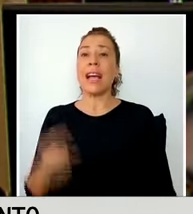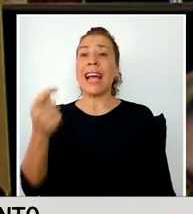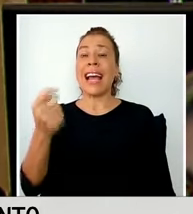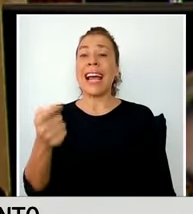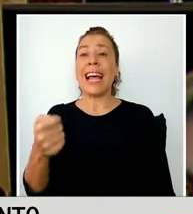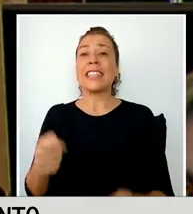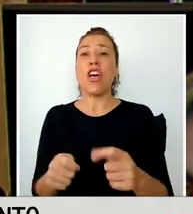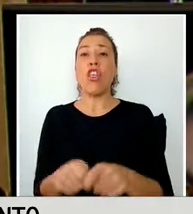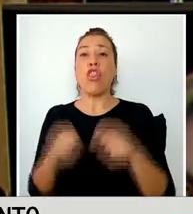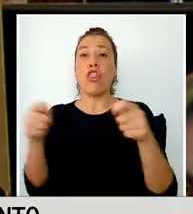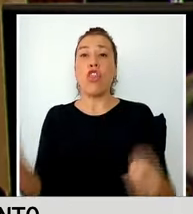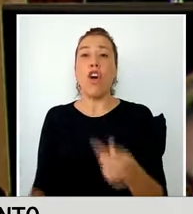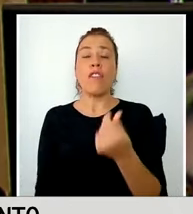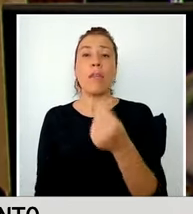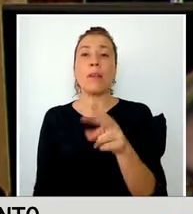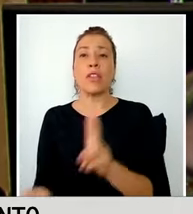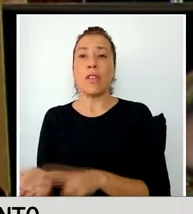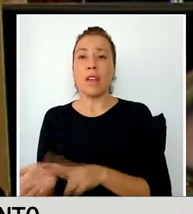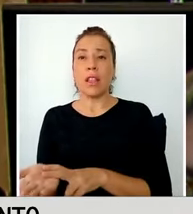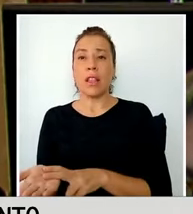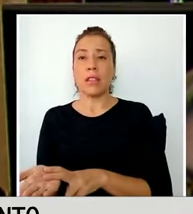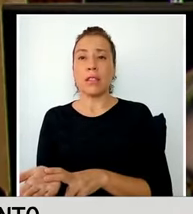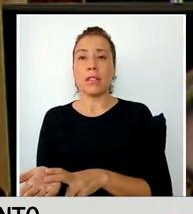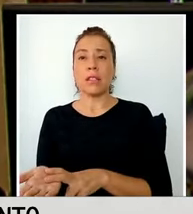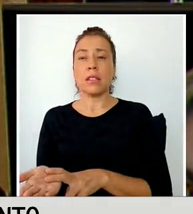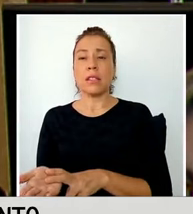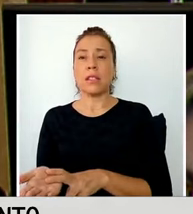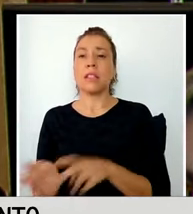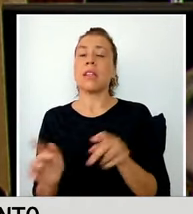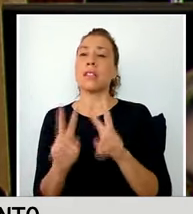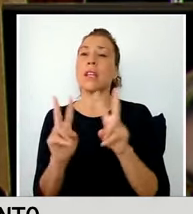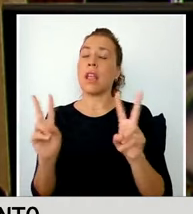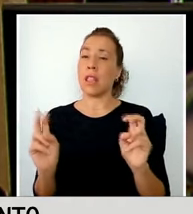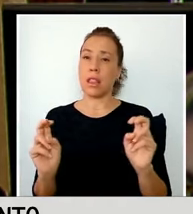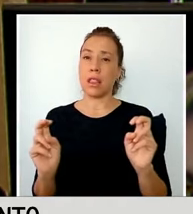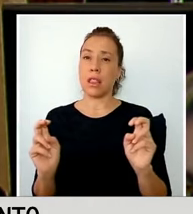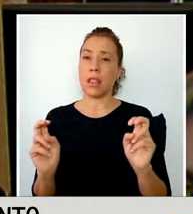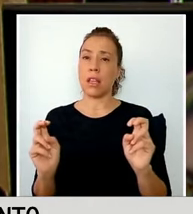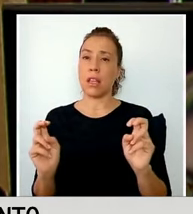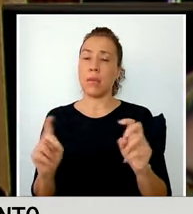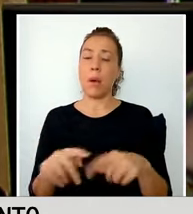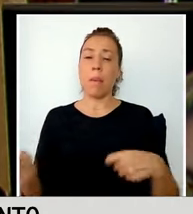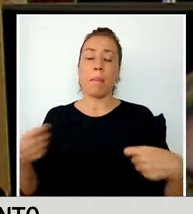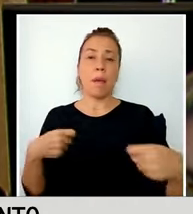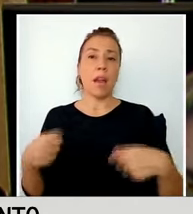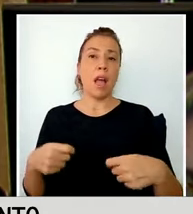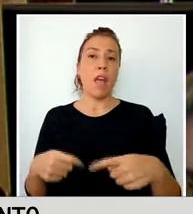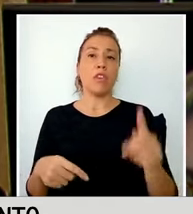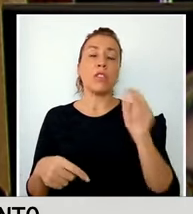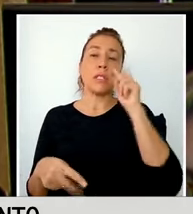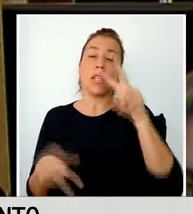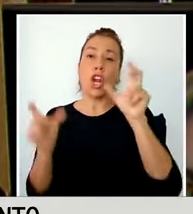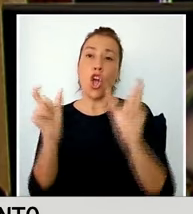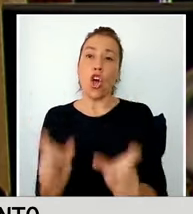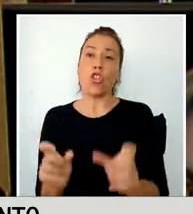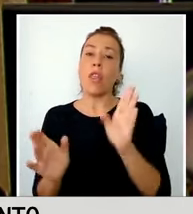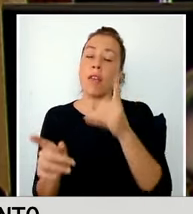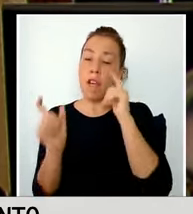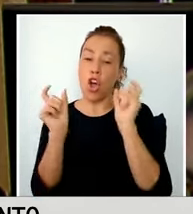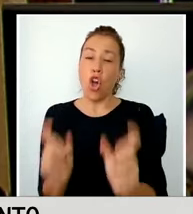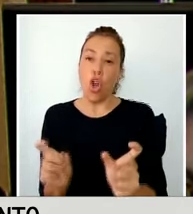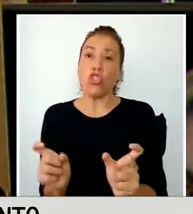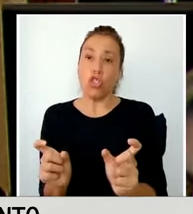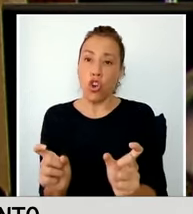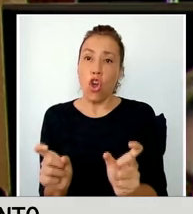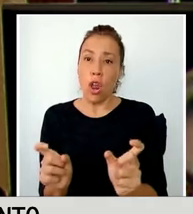real entonces hay un tema obviamente de un mercado irregular que se tiene que regular cuando cuando se dijo